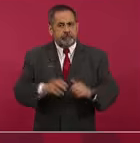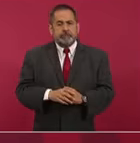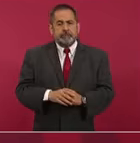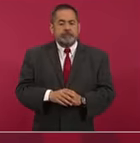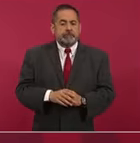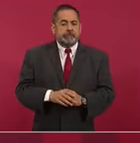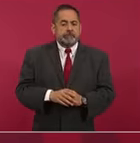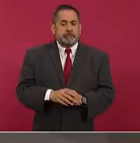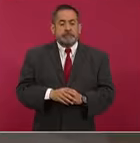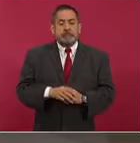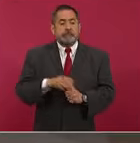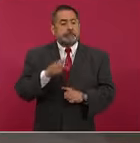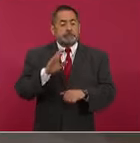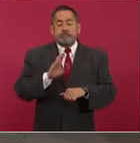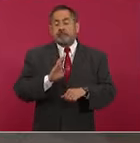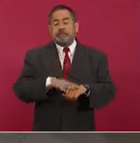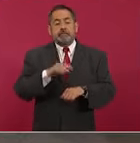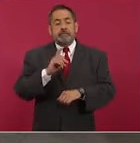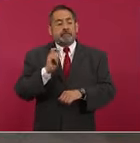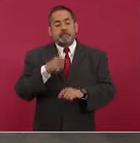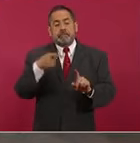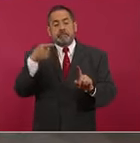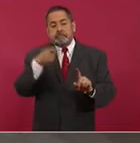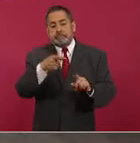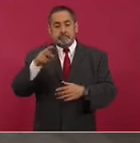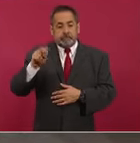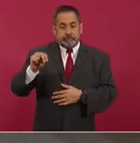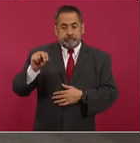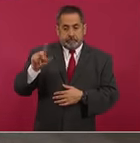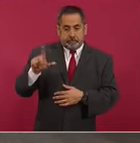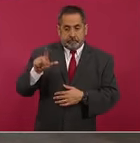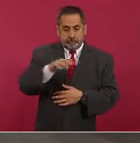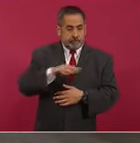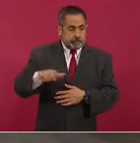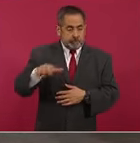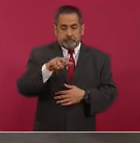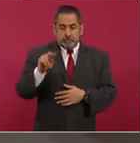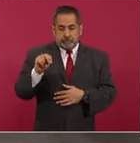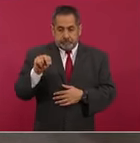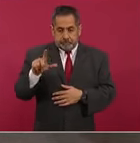más en lo que corresponde a Nuevo León, aunque también